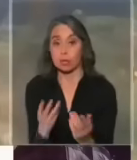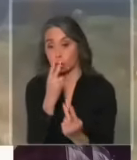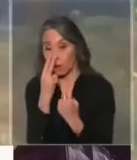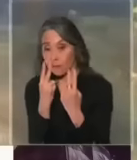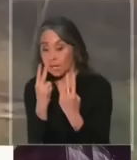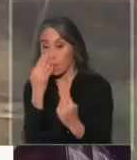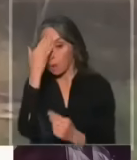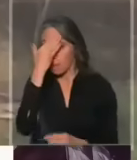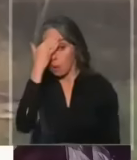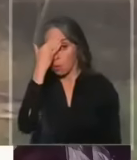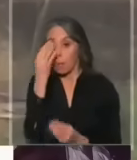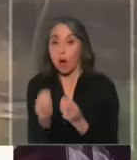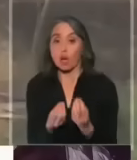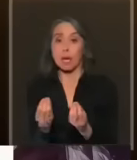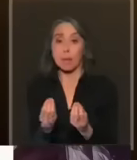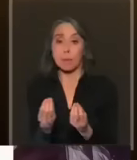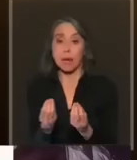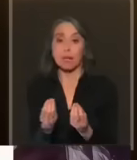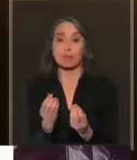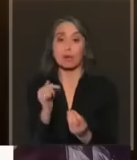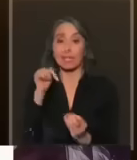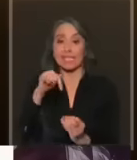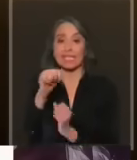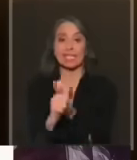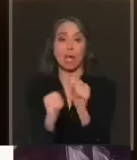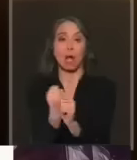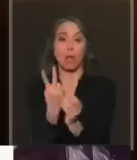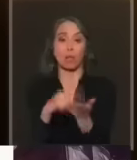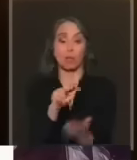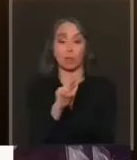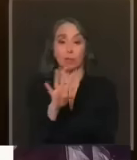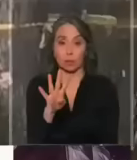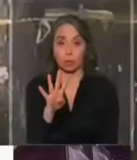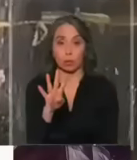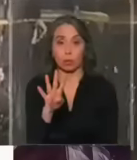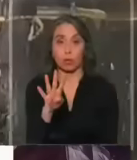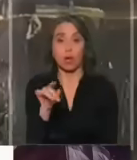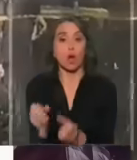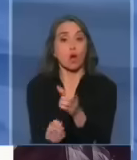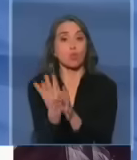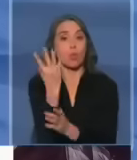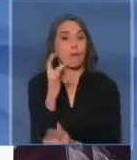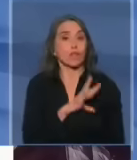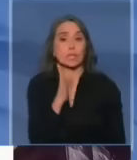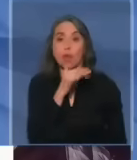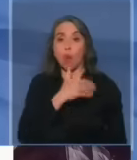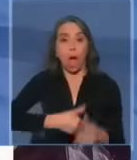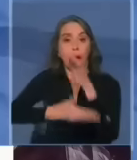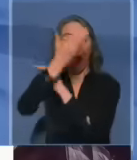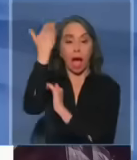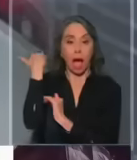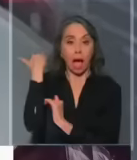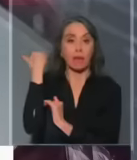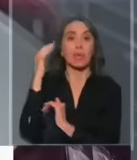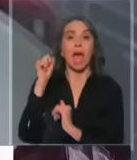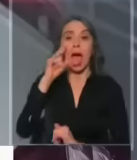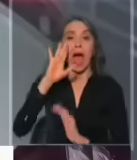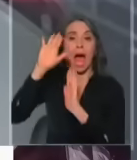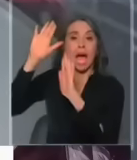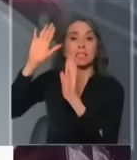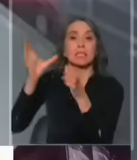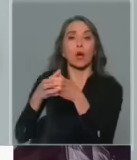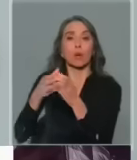particular preocupación lo que ha ocurrido durante lo que va del presente año. Se trata de un fenómeno nuevo en Chile y que esconde las prácticas típicas de